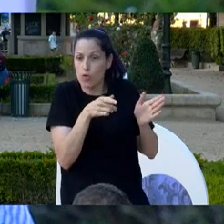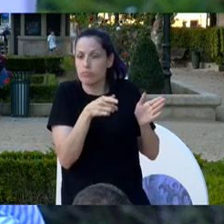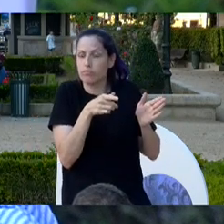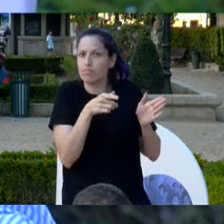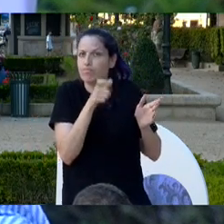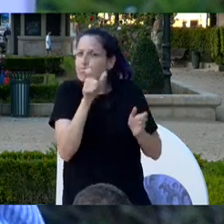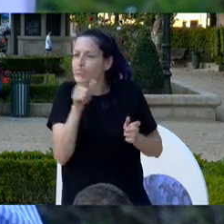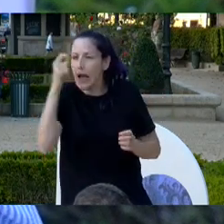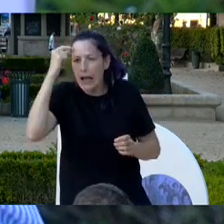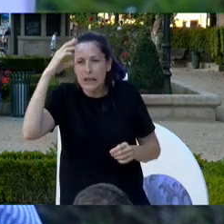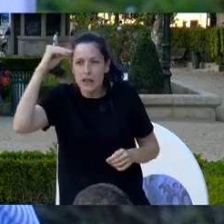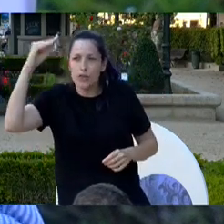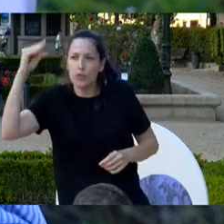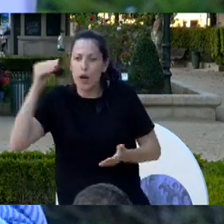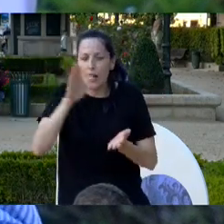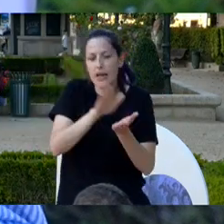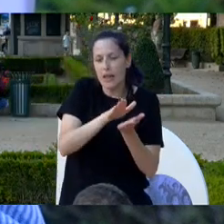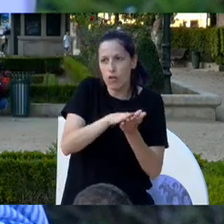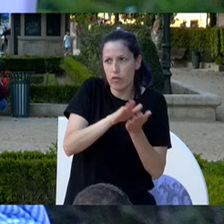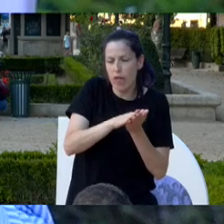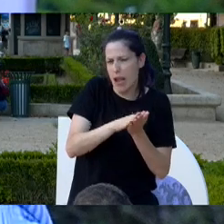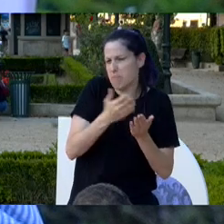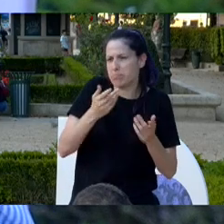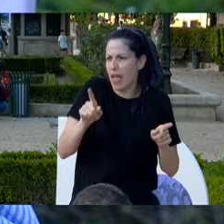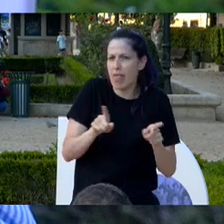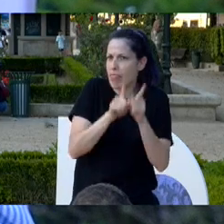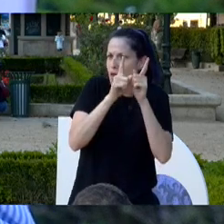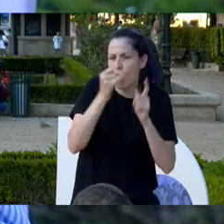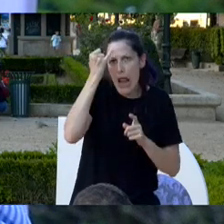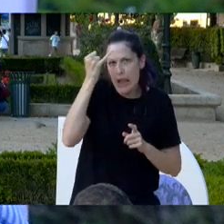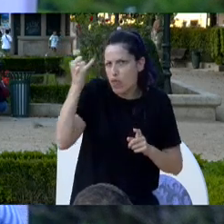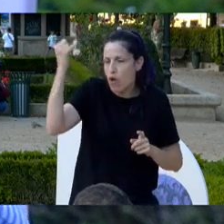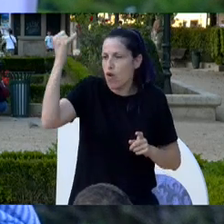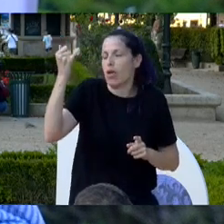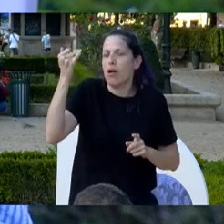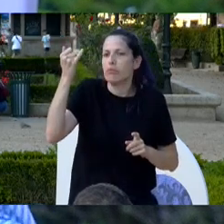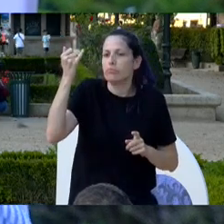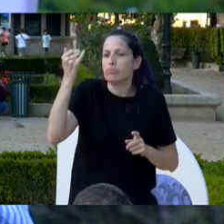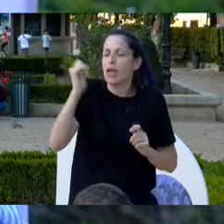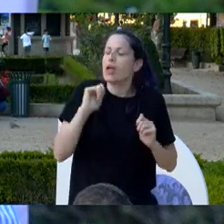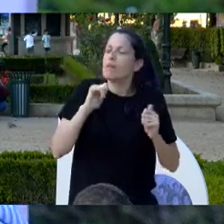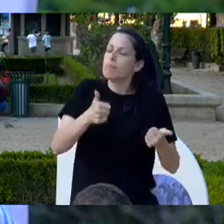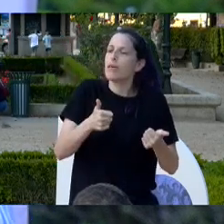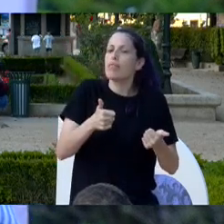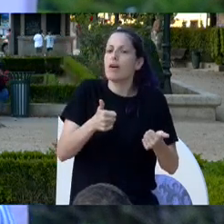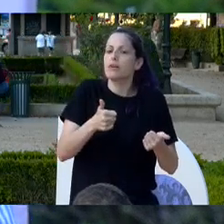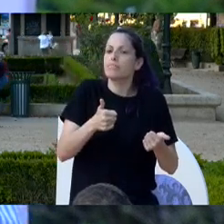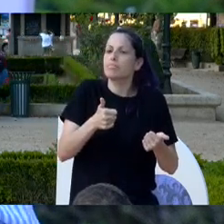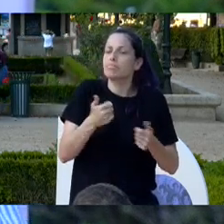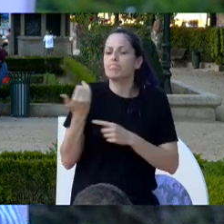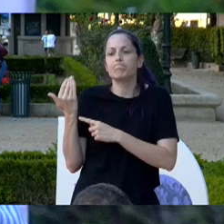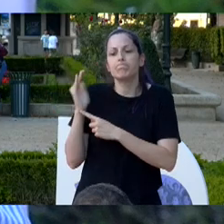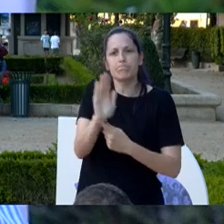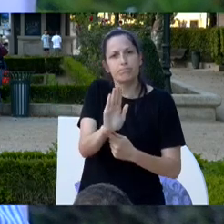Redondela, de distintas ideologías, pero todos unidos por lo afán de regeneración, empiezan a presentarle